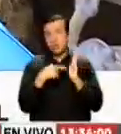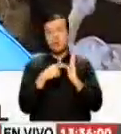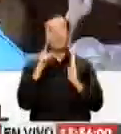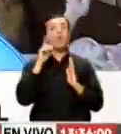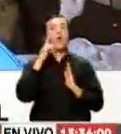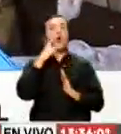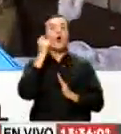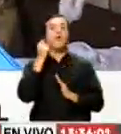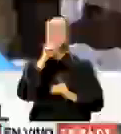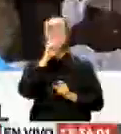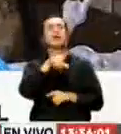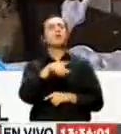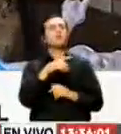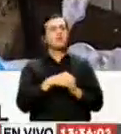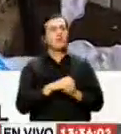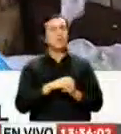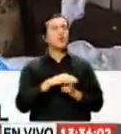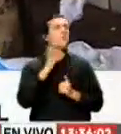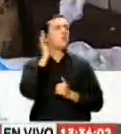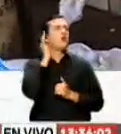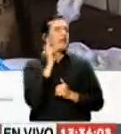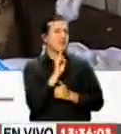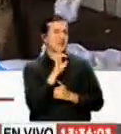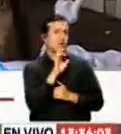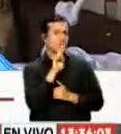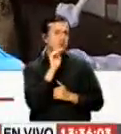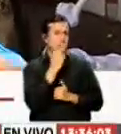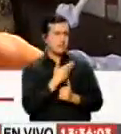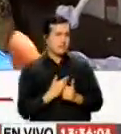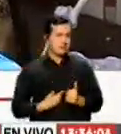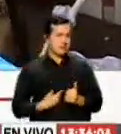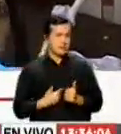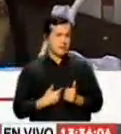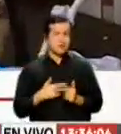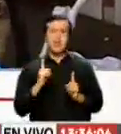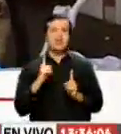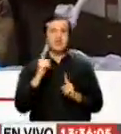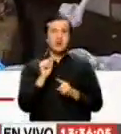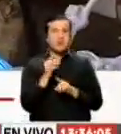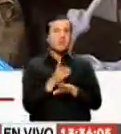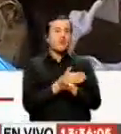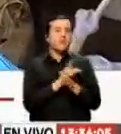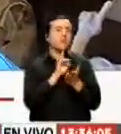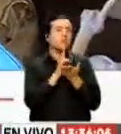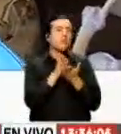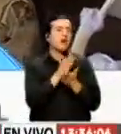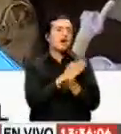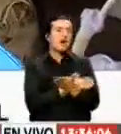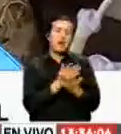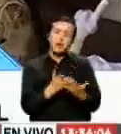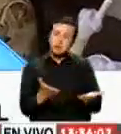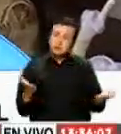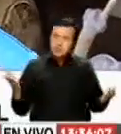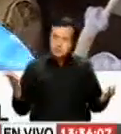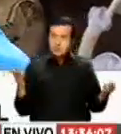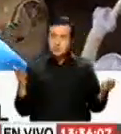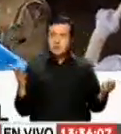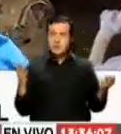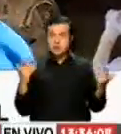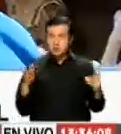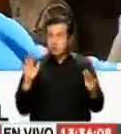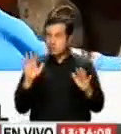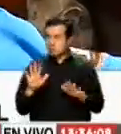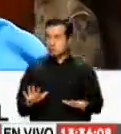un señor y me pregunta, ¿hizo la vicepresidenta? Le digo, no he hecho porque recién nomás la sacaron del cargo. Entonces, ¿qué es lo que pasa? No, solamente he